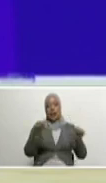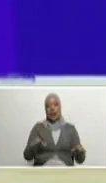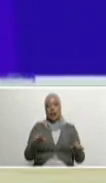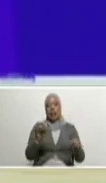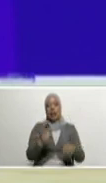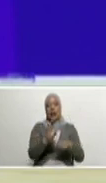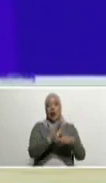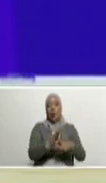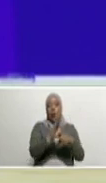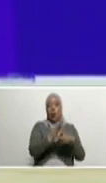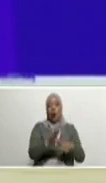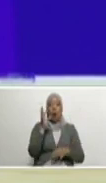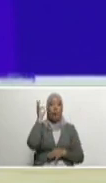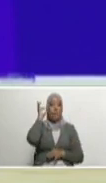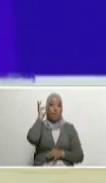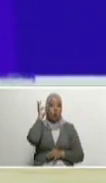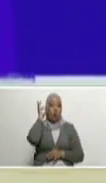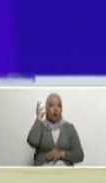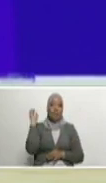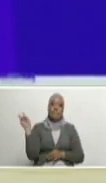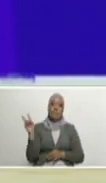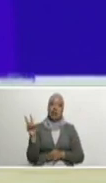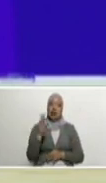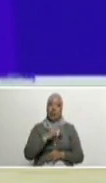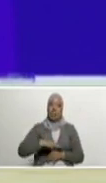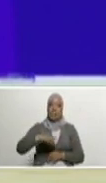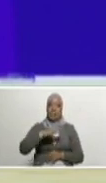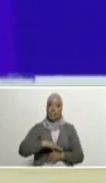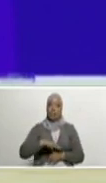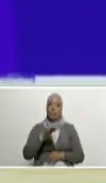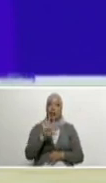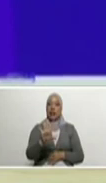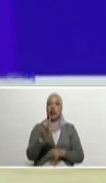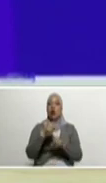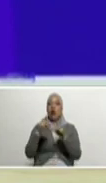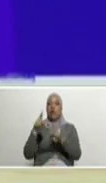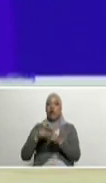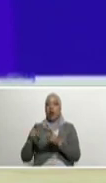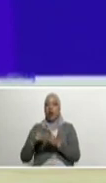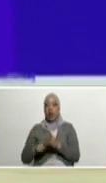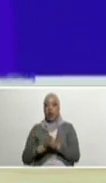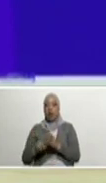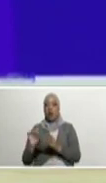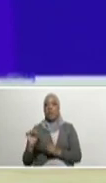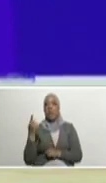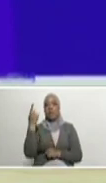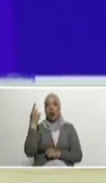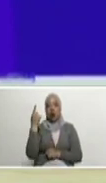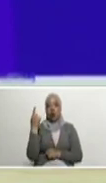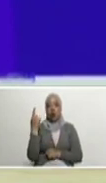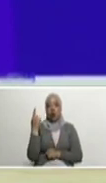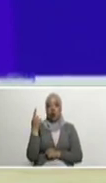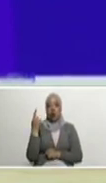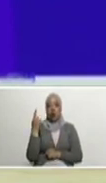mujer. Gran misión Venezuela Mujer. 5 vértices. El primer vértice,